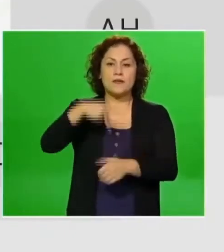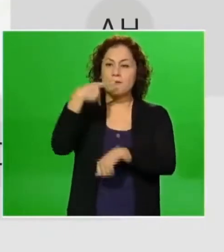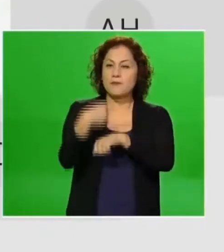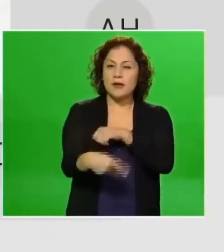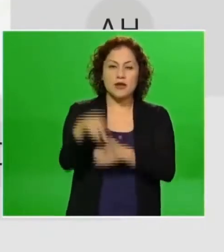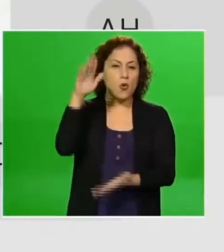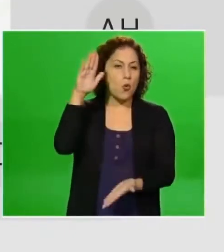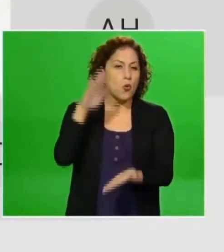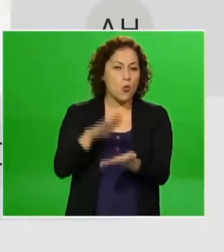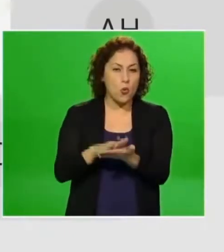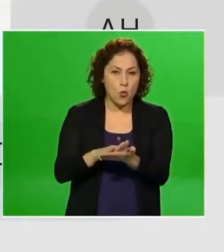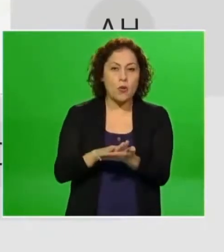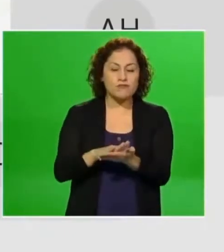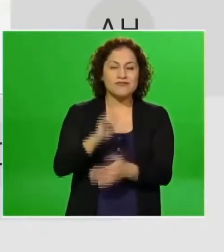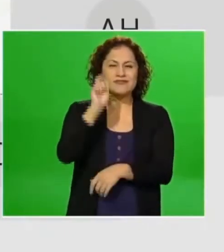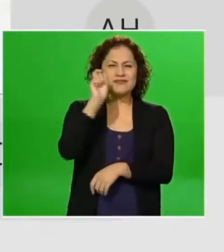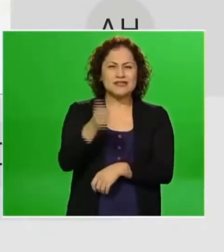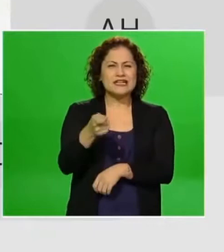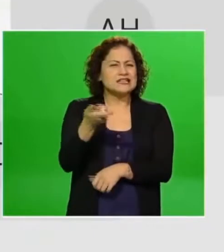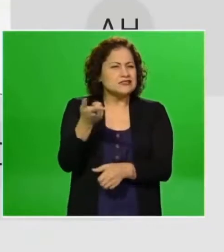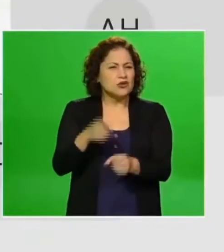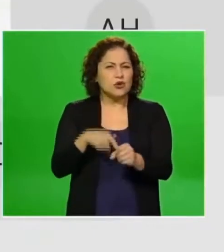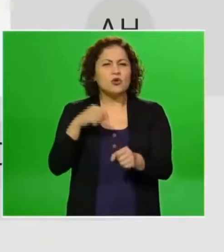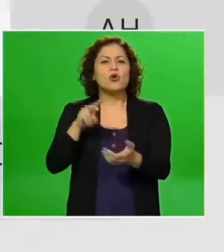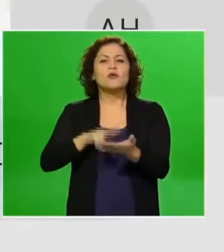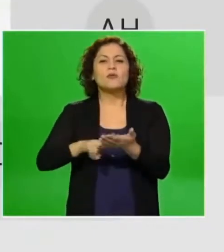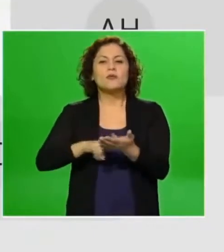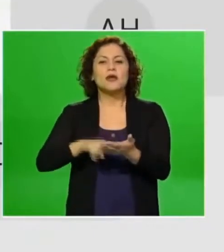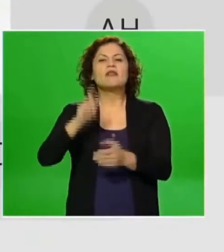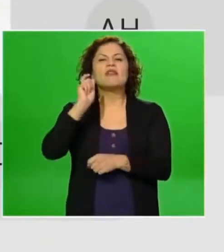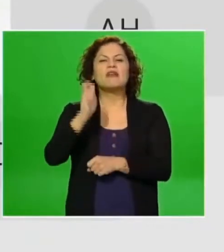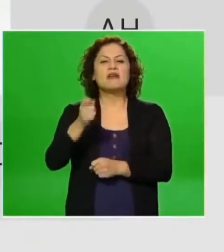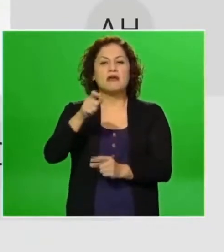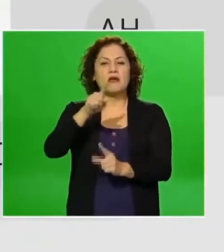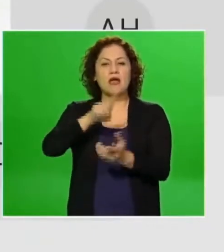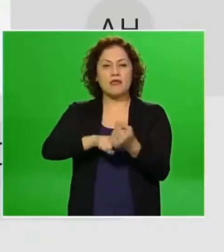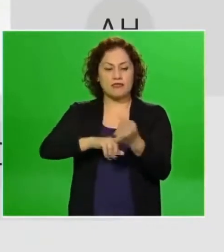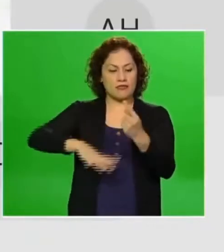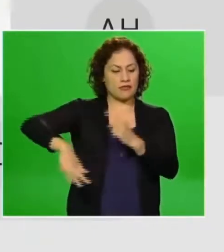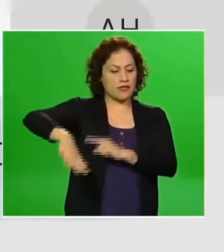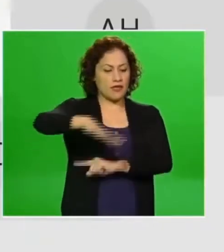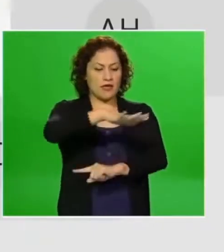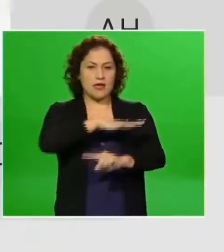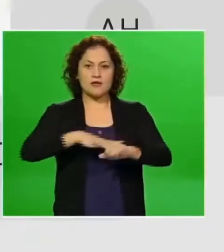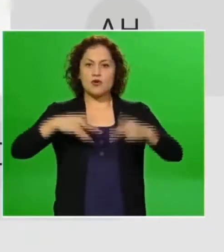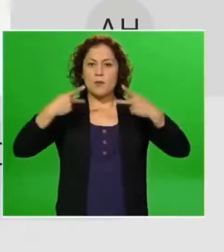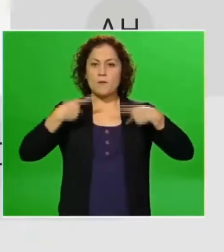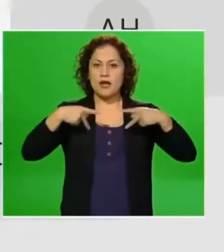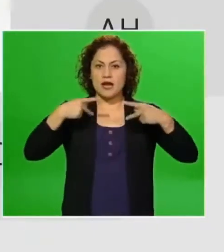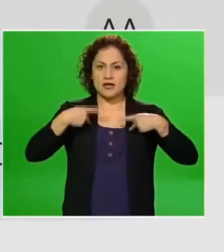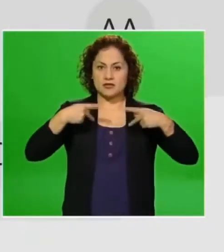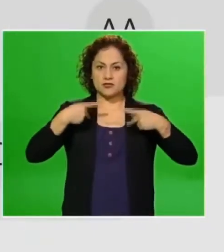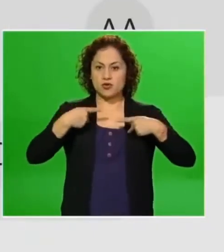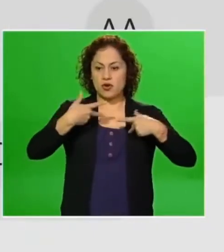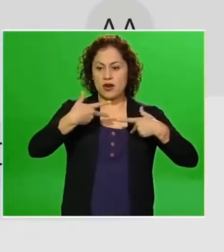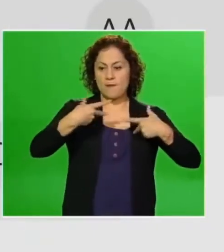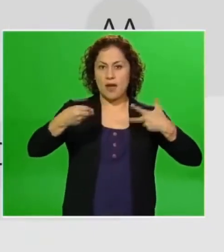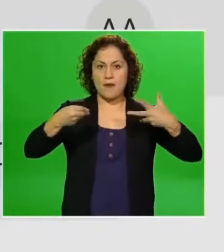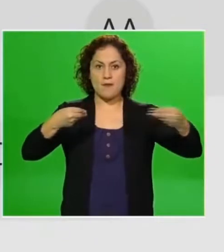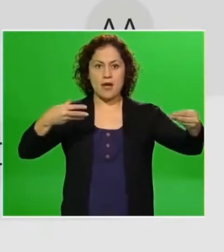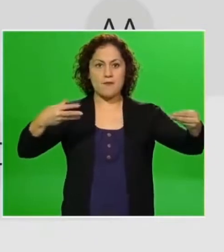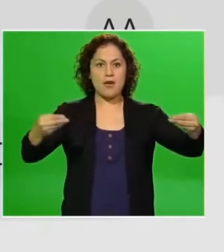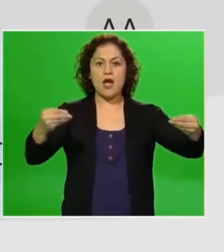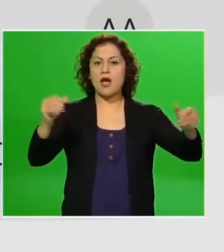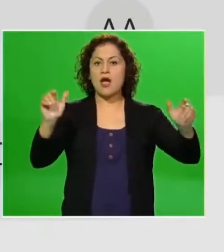estar en verde? Significa que la transmisión comunitaria, por lo tanto la circulación del virus, es baja